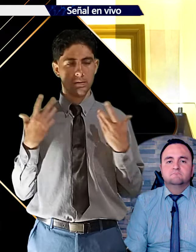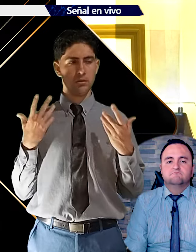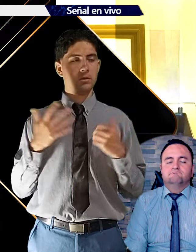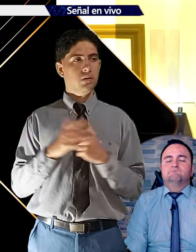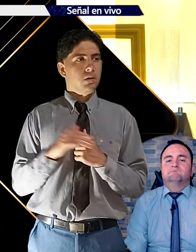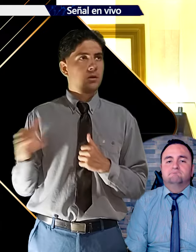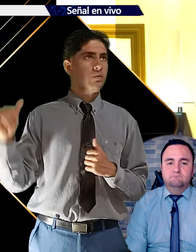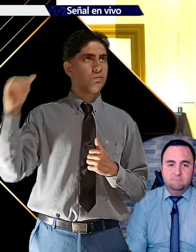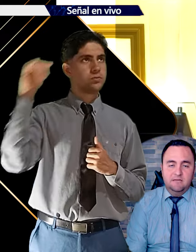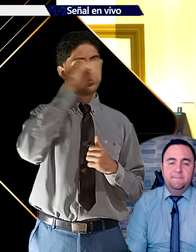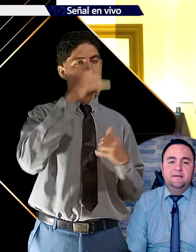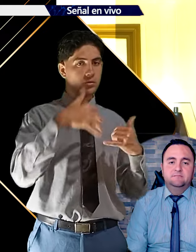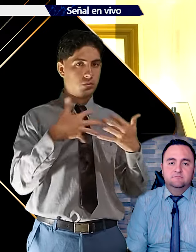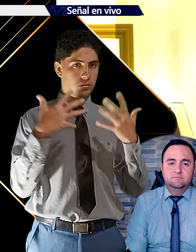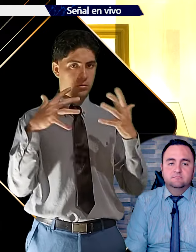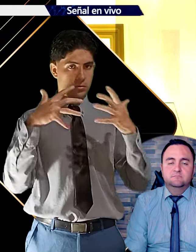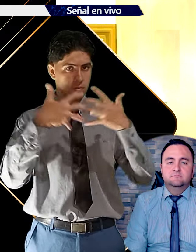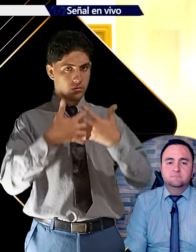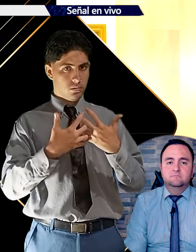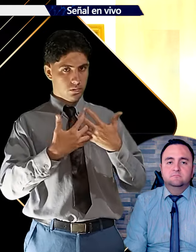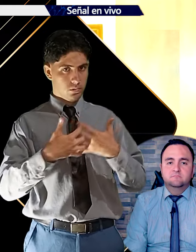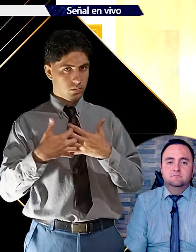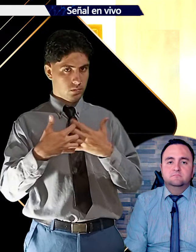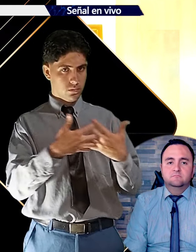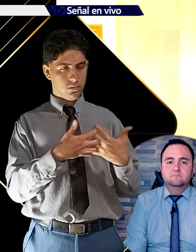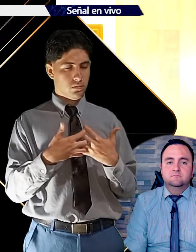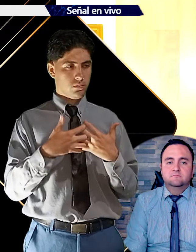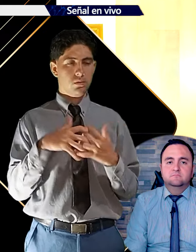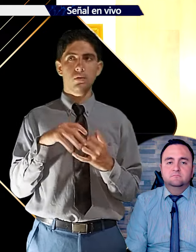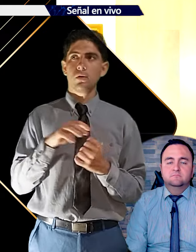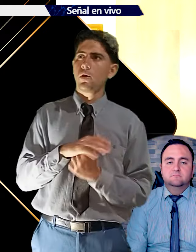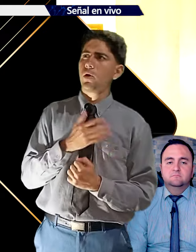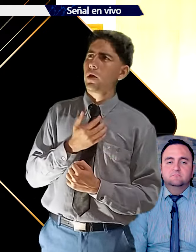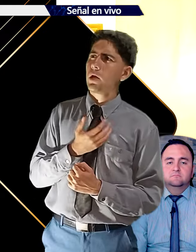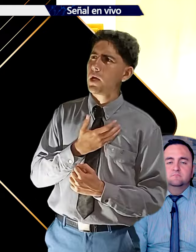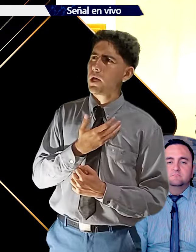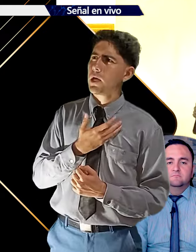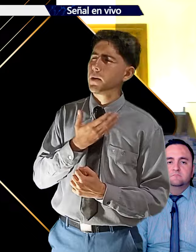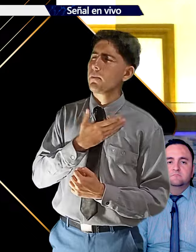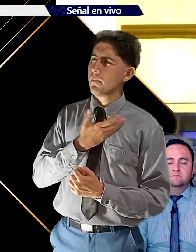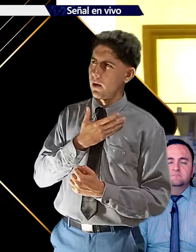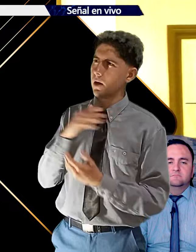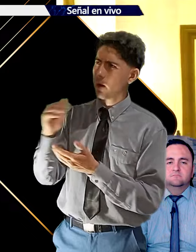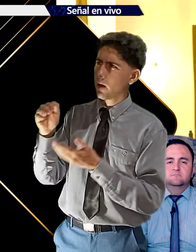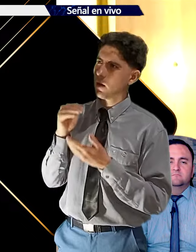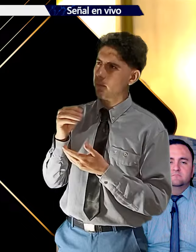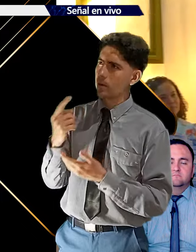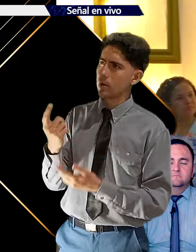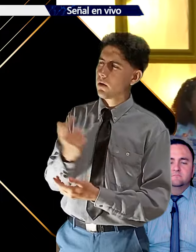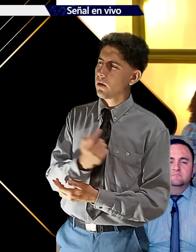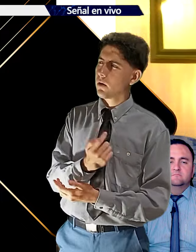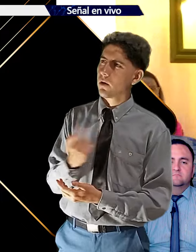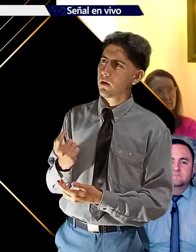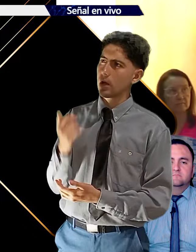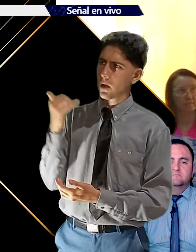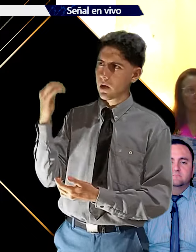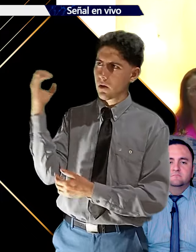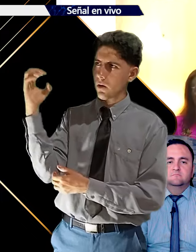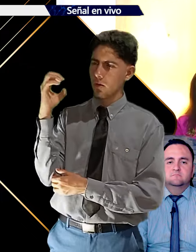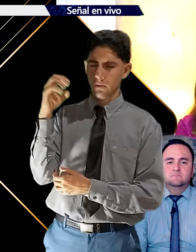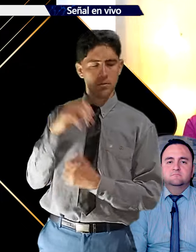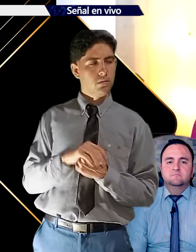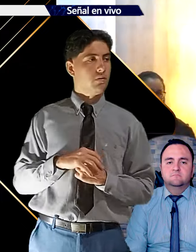hijo vivía, estaba bien sano. Un día iba a viajar a Estados Unidos, un programa que me invitaron, y yo iba a visitarlo. Yo le dije, papi, ¿qué quiere que te lleve? Dijo, uy, mamá, una